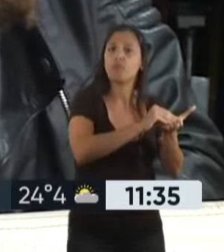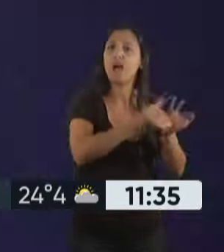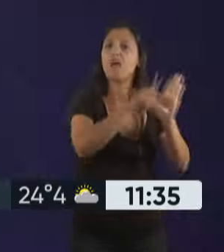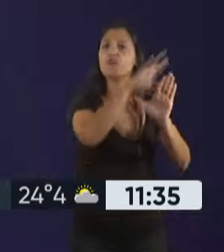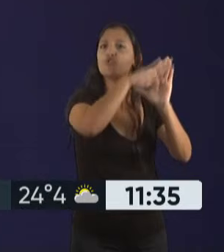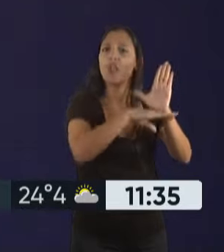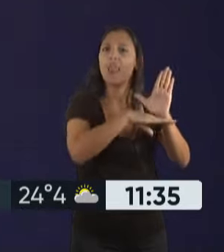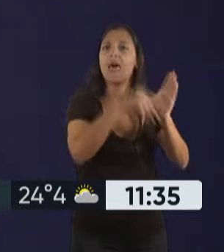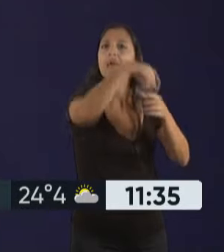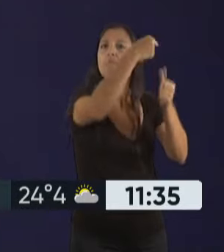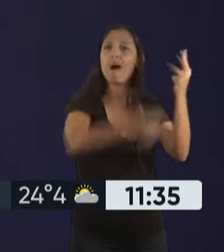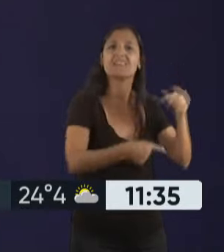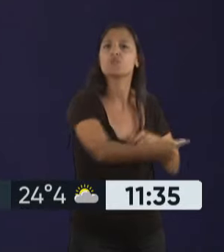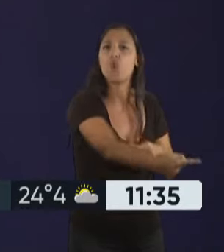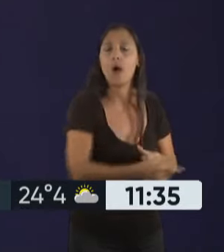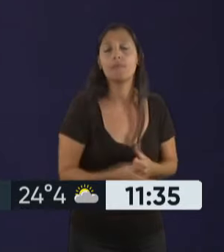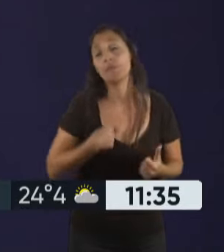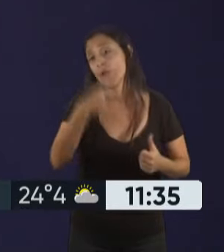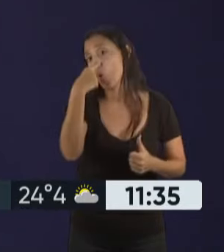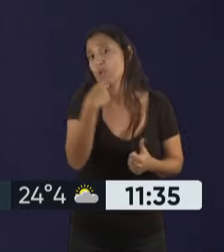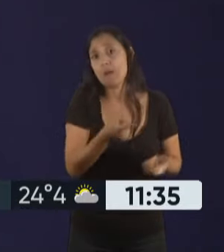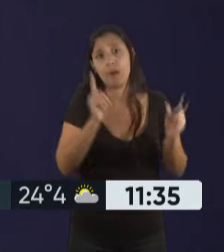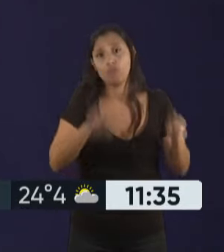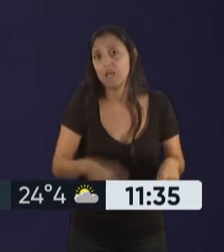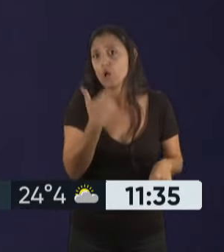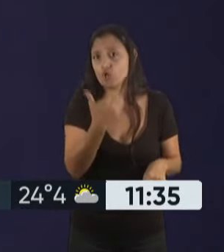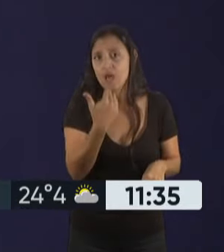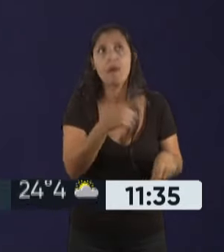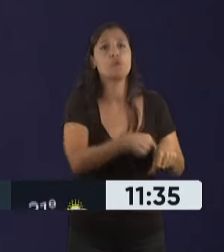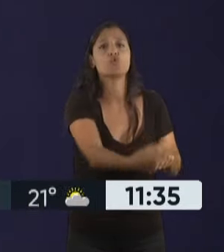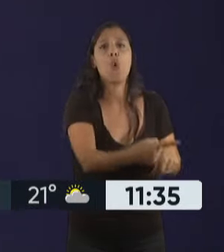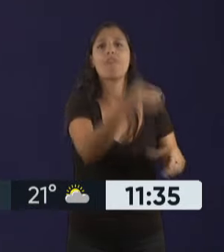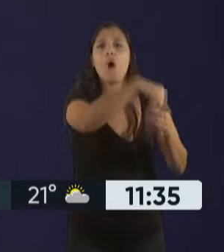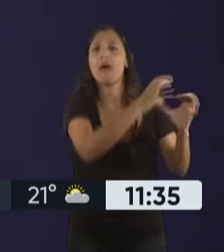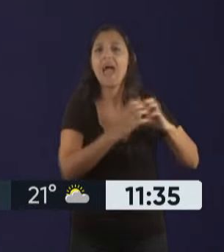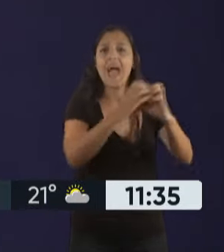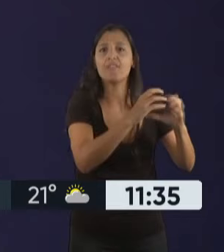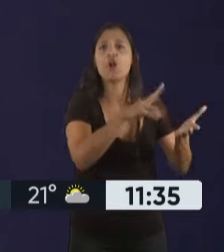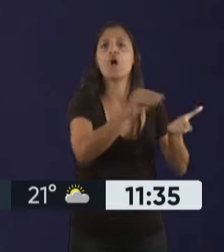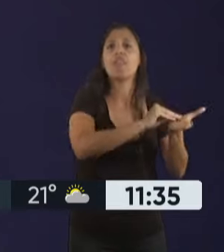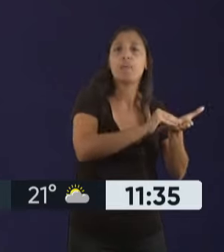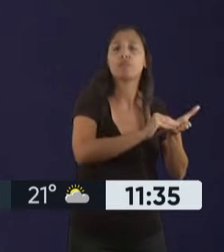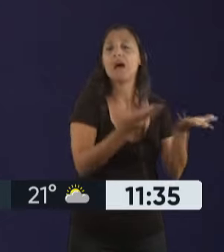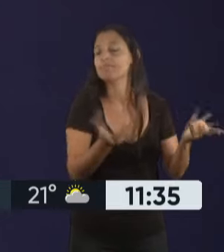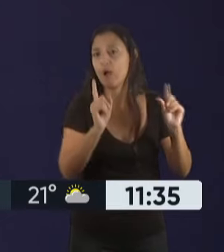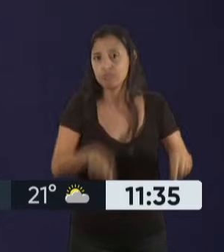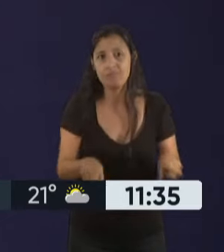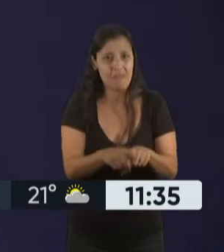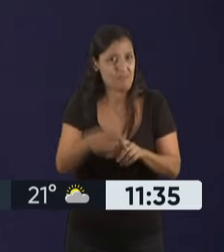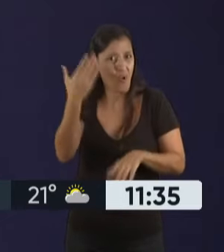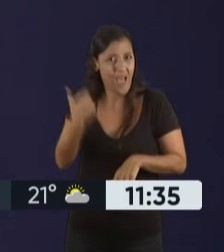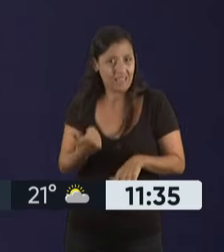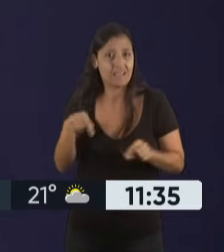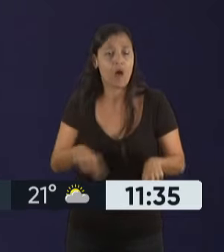bueno no lo sabemos la última pregunta no lo sabemos claramente estamos misma características que la última vez